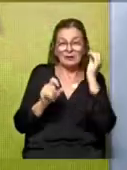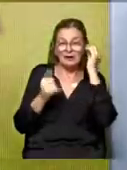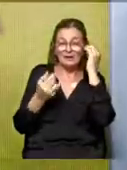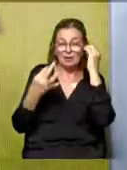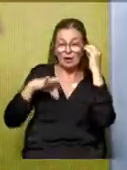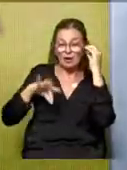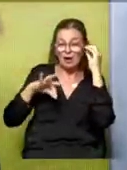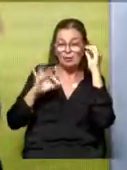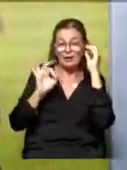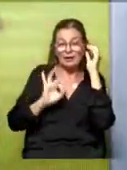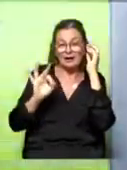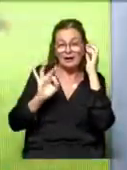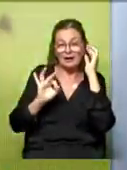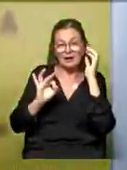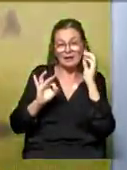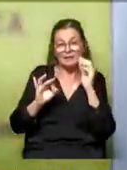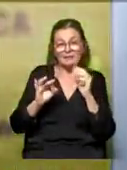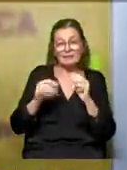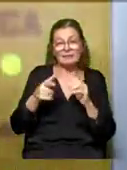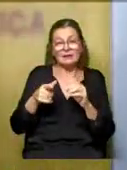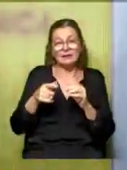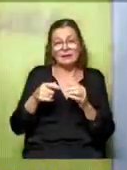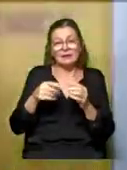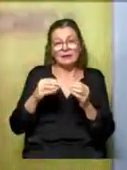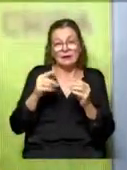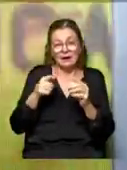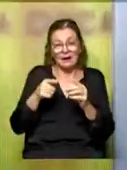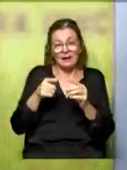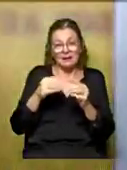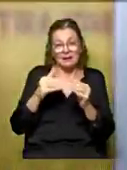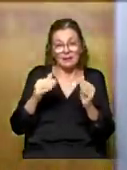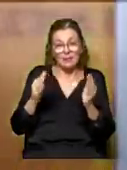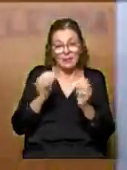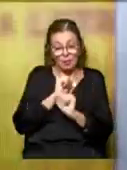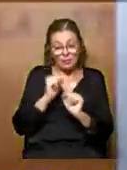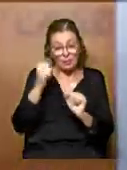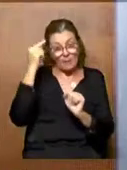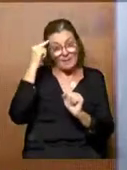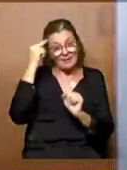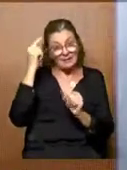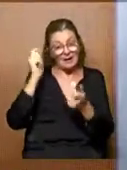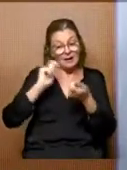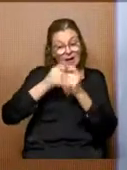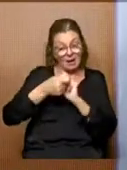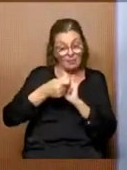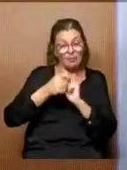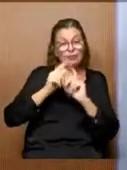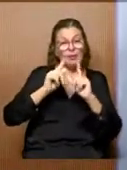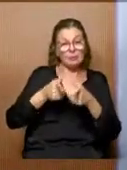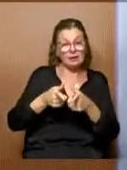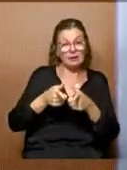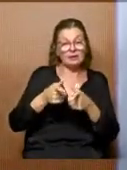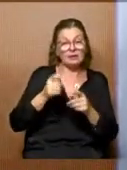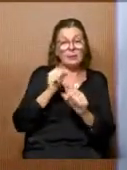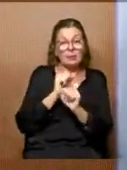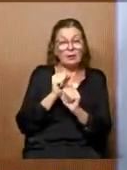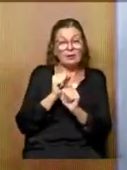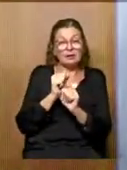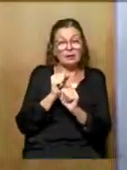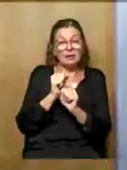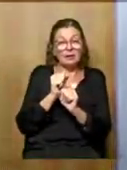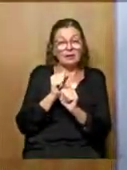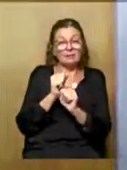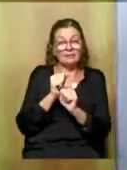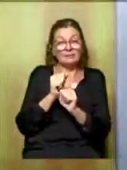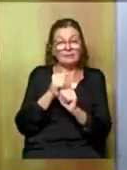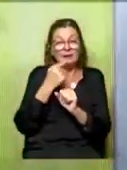nada. No tenemos impuesto a la herencia. Entonces, hay margen para pensar en cambios impositivos que se focalicen en particular